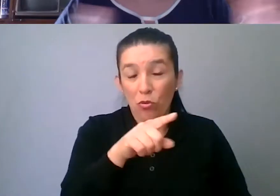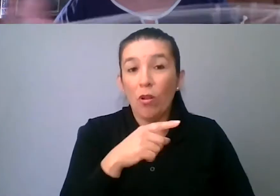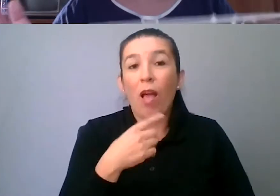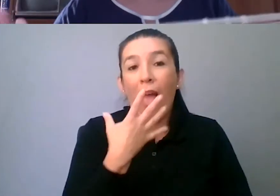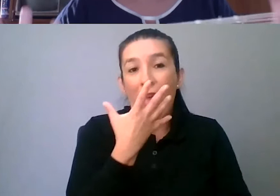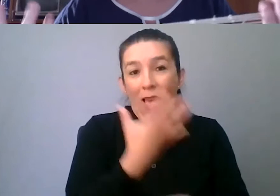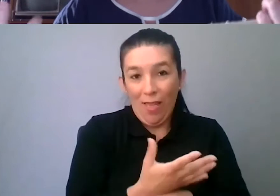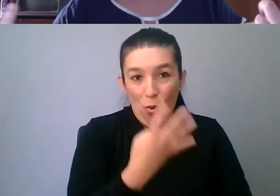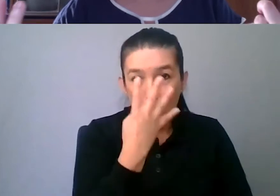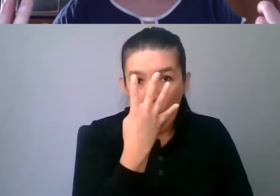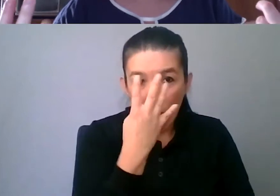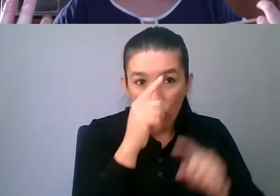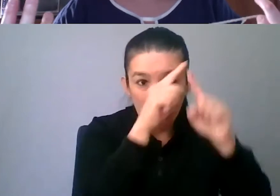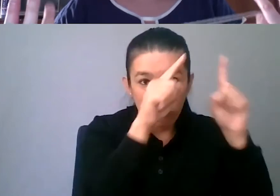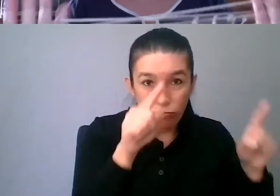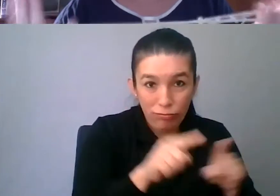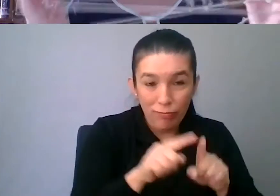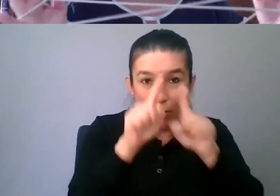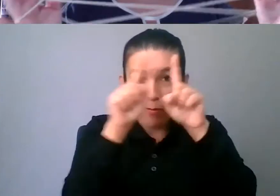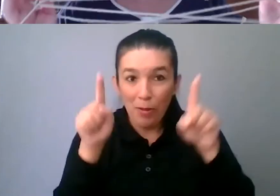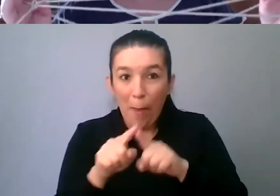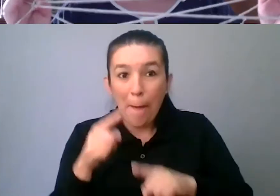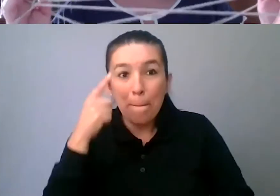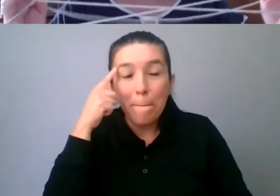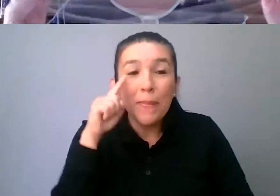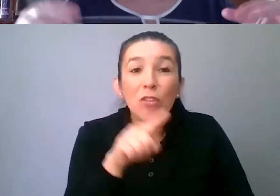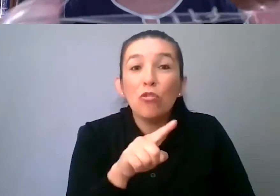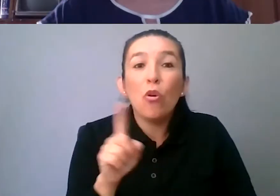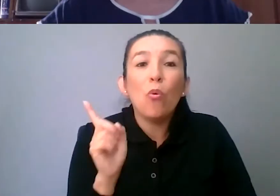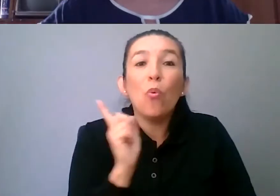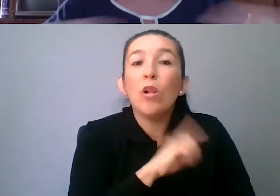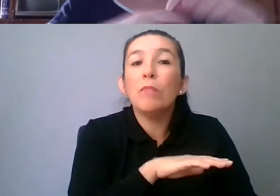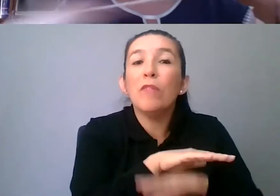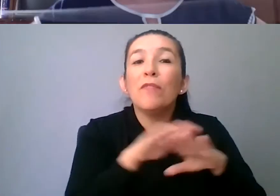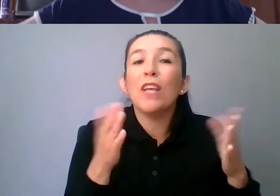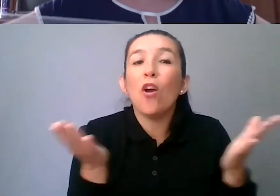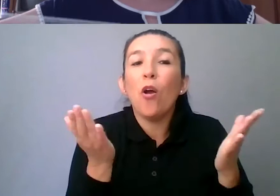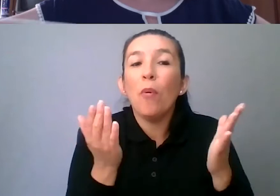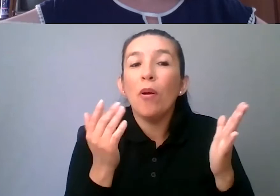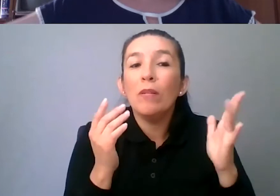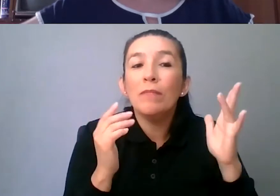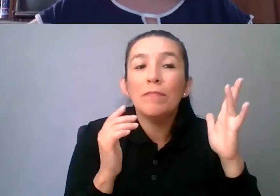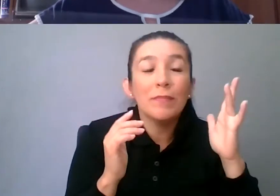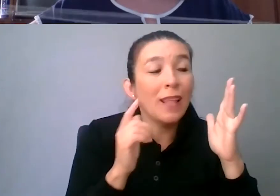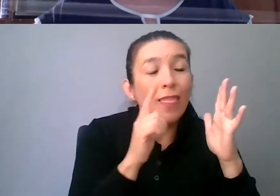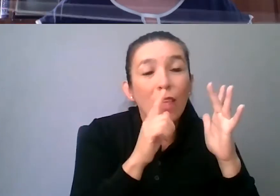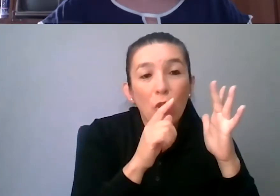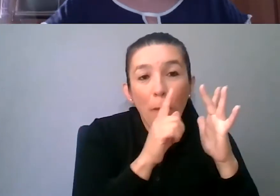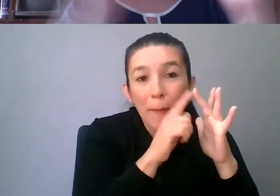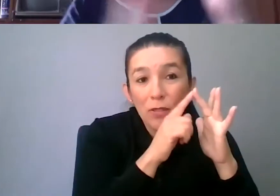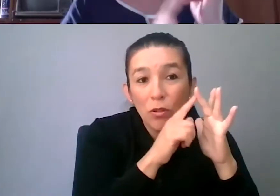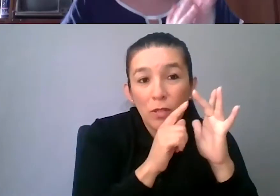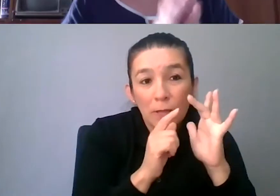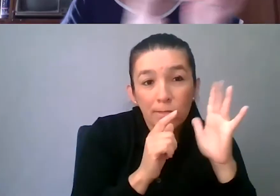diamantes. Pero mi manera de finalizar la figura Fíjense, con el dedo mayor estoy sujetando el